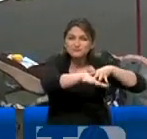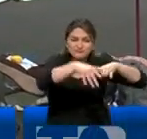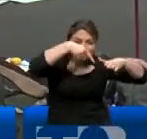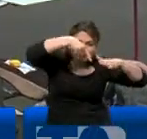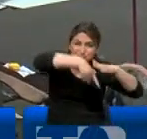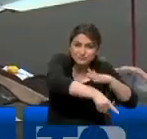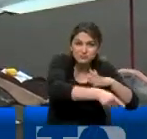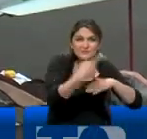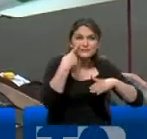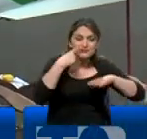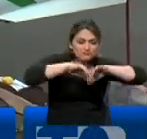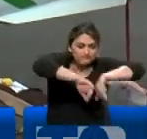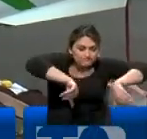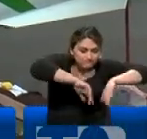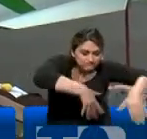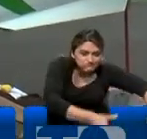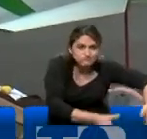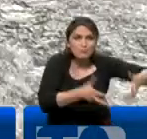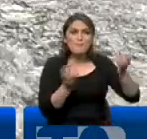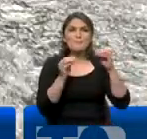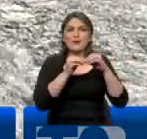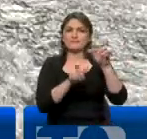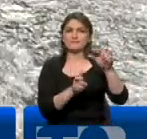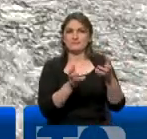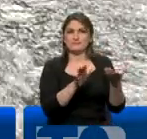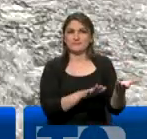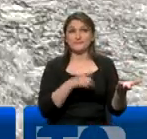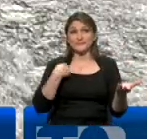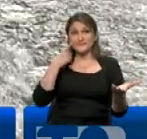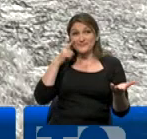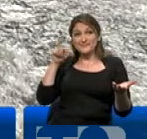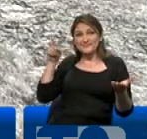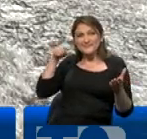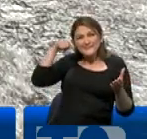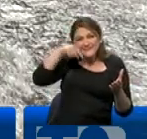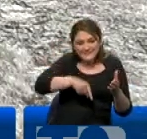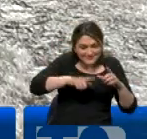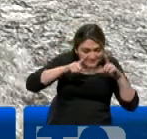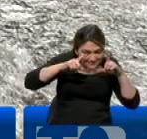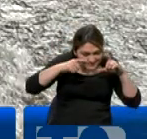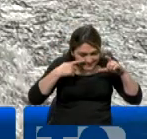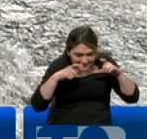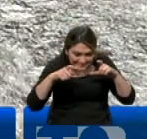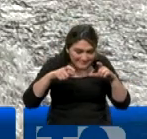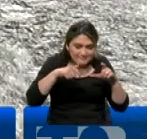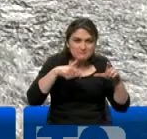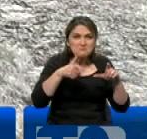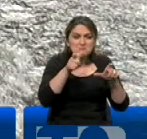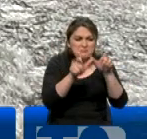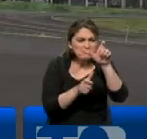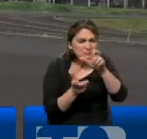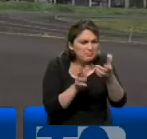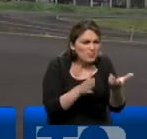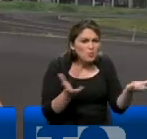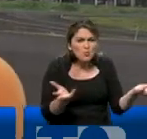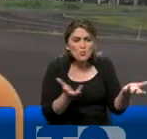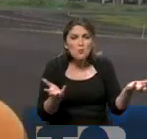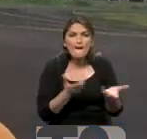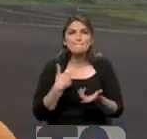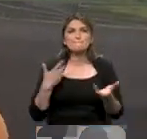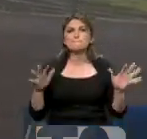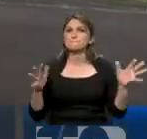Shell reveló que en el fuselaje de la nave, que se encuentra sepultada en el fondo del río, no se encontró los cuerpos de los demás ocupantes. Los